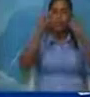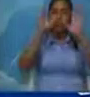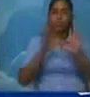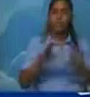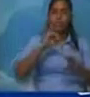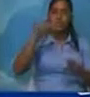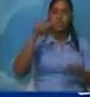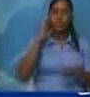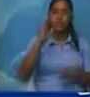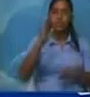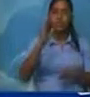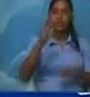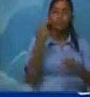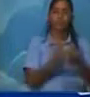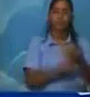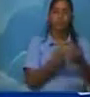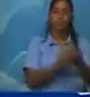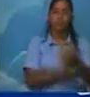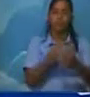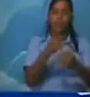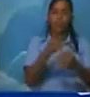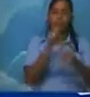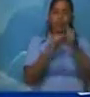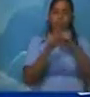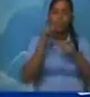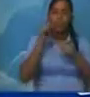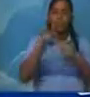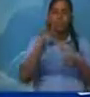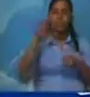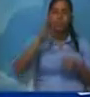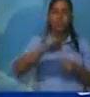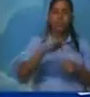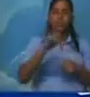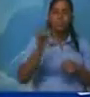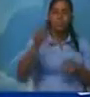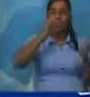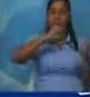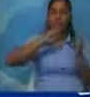a Jehová hermano y qué hago aquí está una sortija